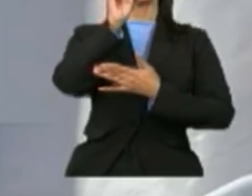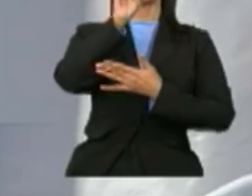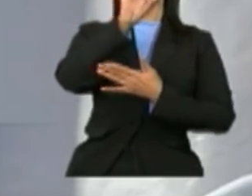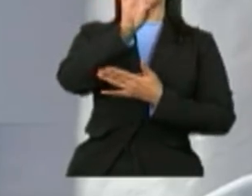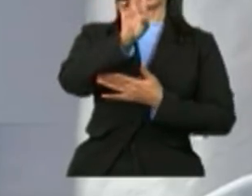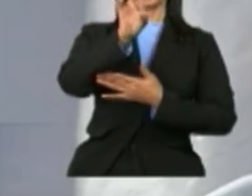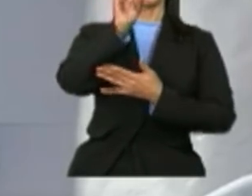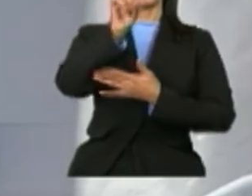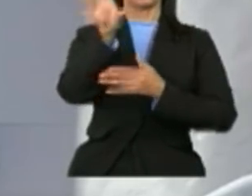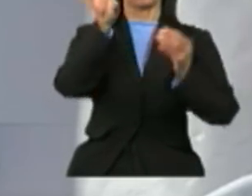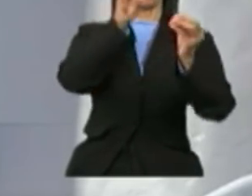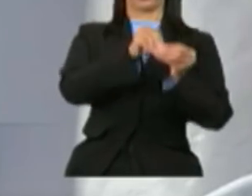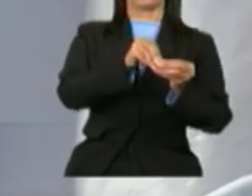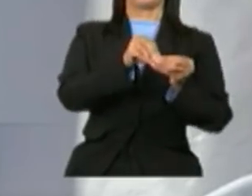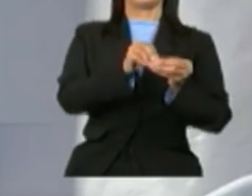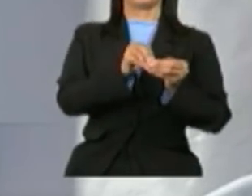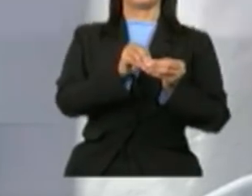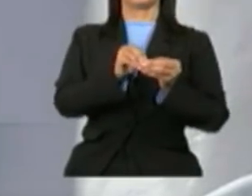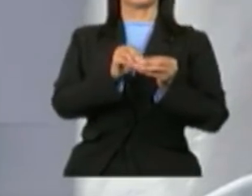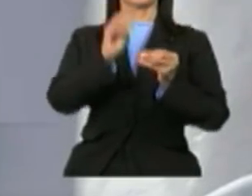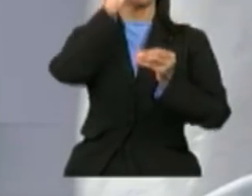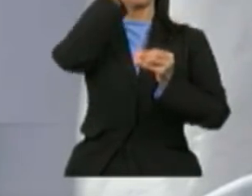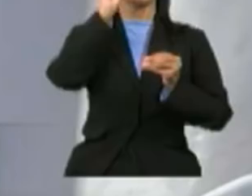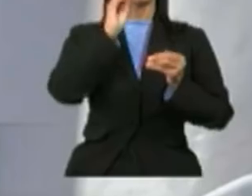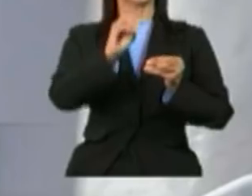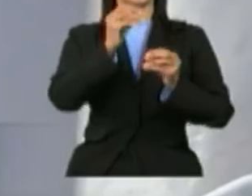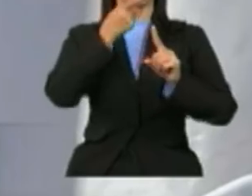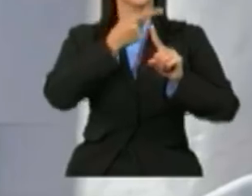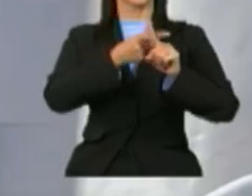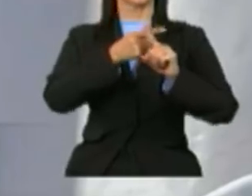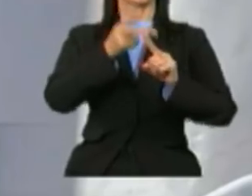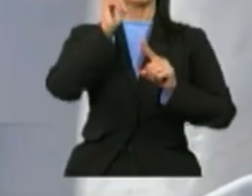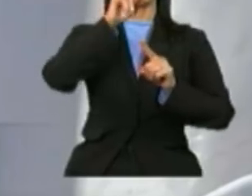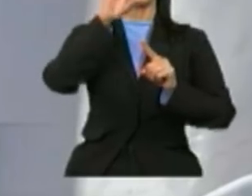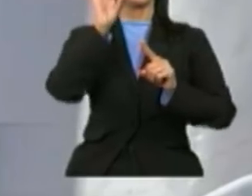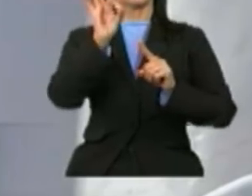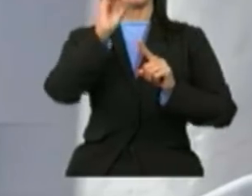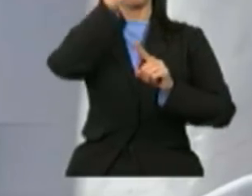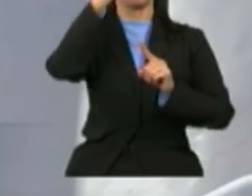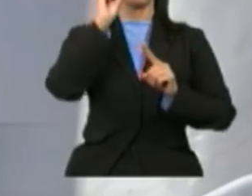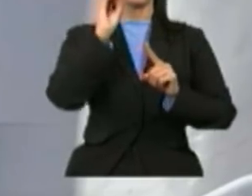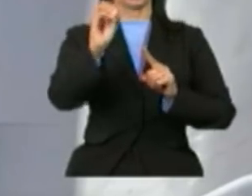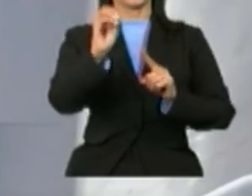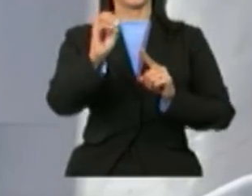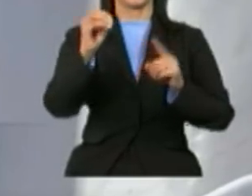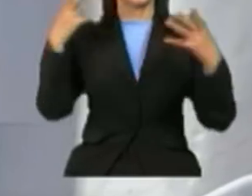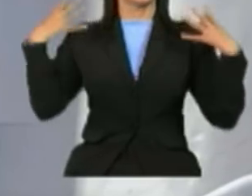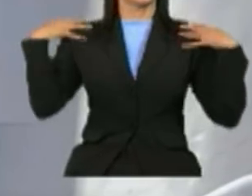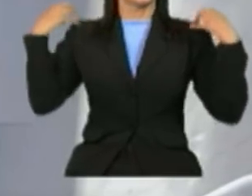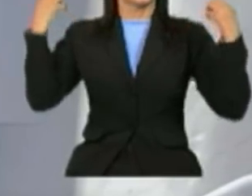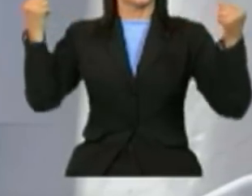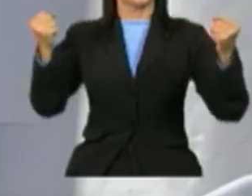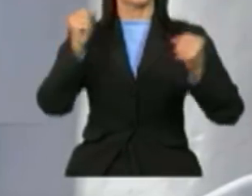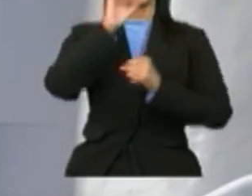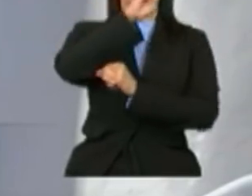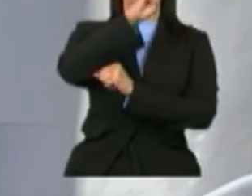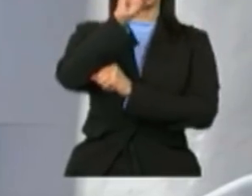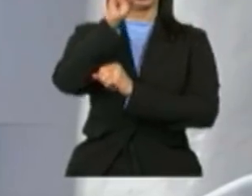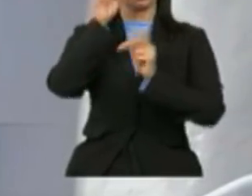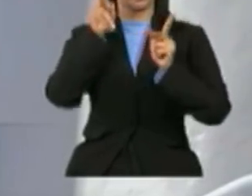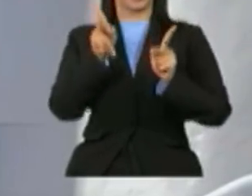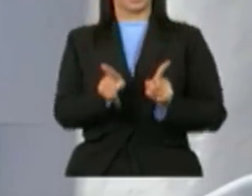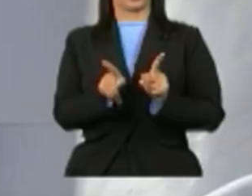871 acumulados, tasa de positividad de 29%, recuperados